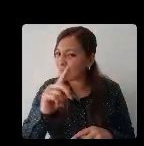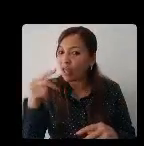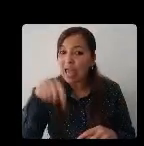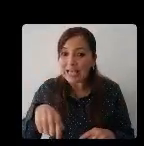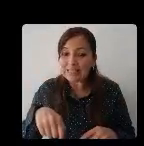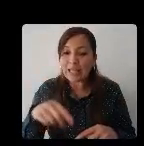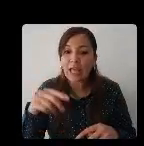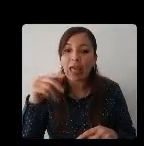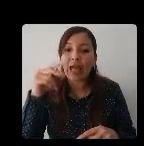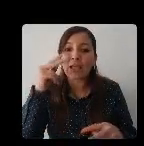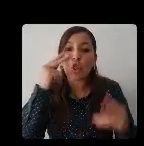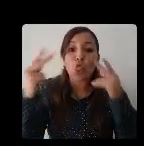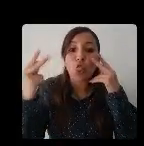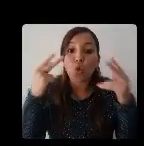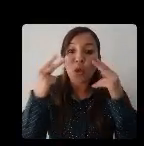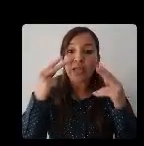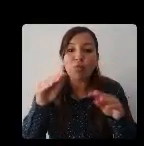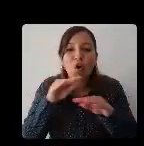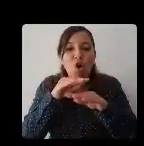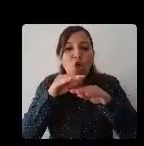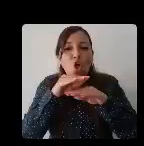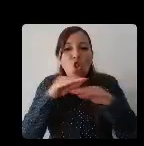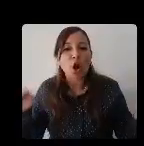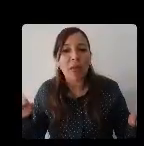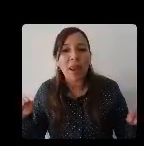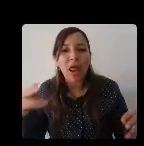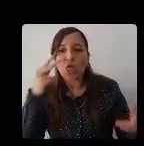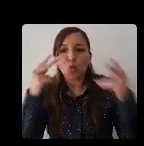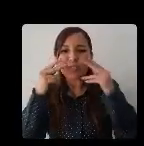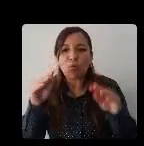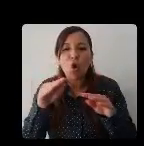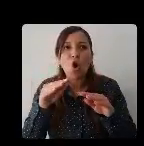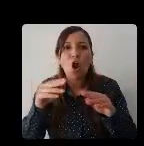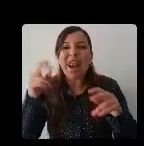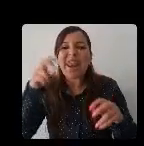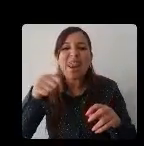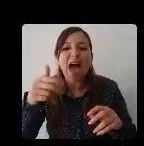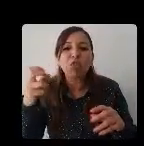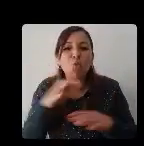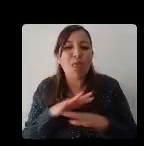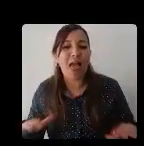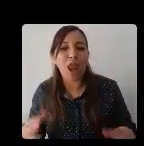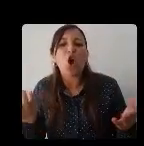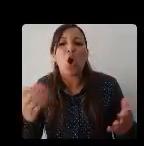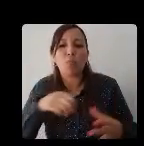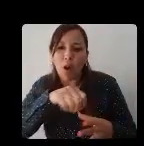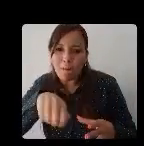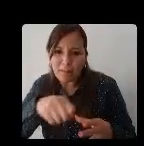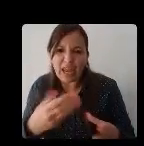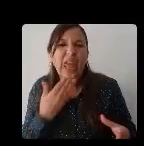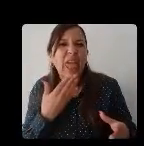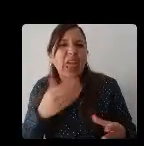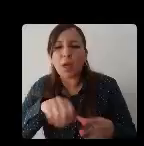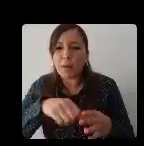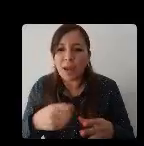cómo trabaja, cómo prepara los alimentos, qué cosas prepara, y mostrar a la gente hacer de, porque hay mucha gente que no conoce, pues,